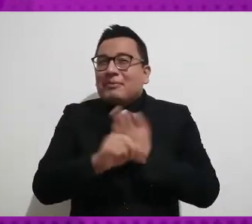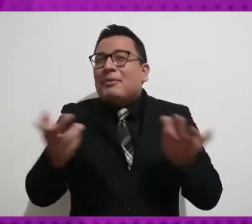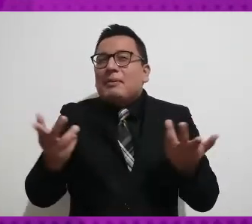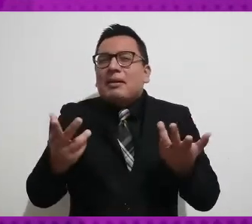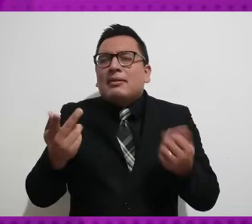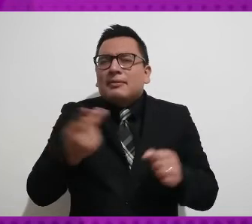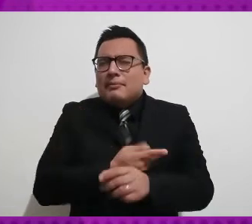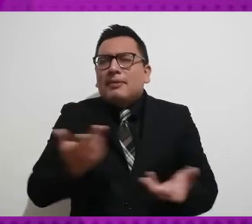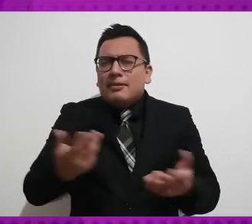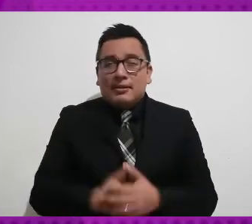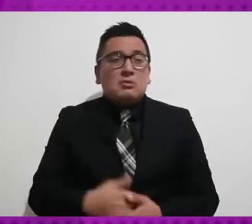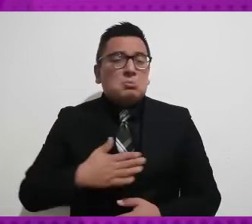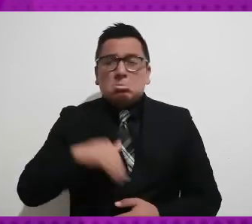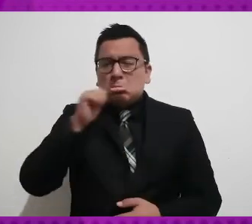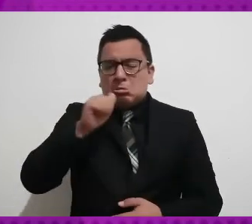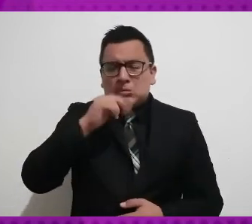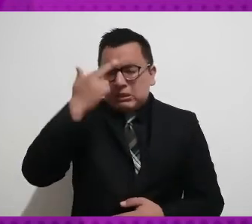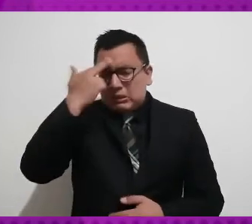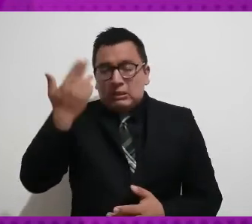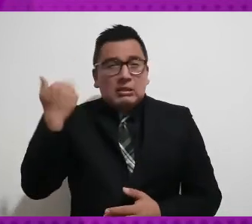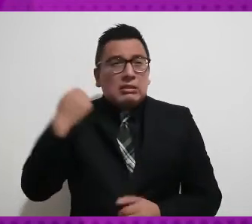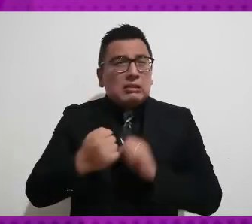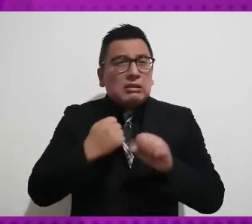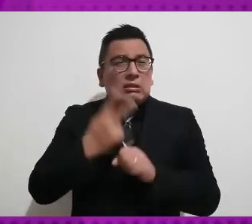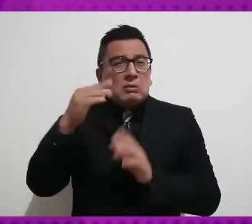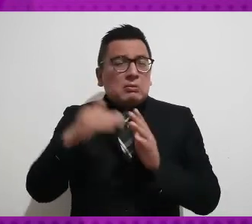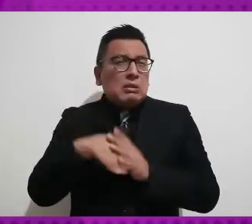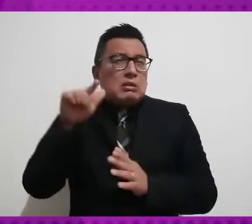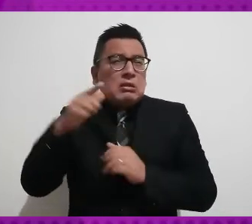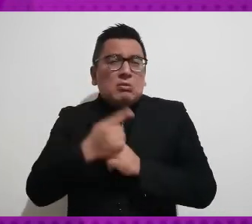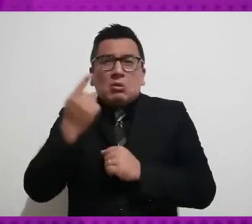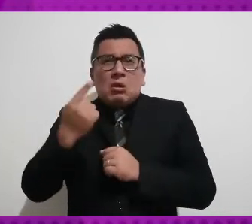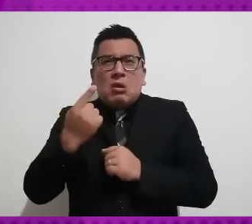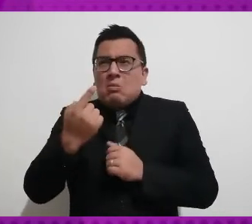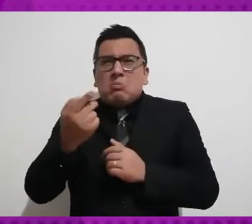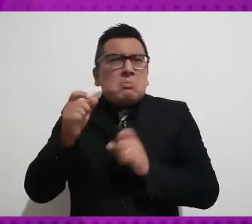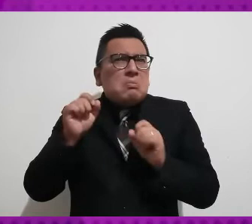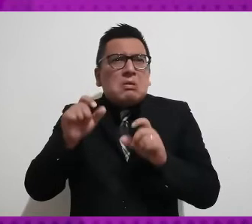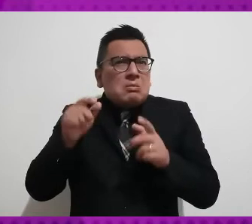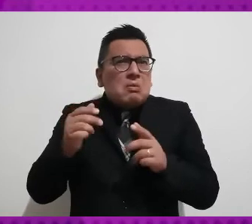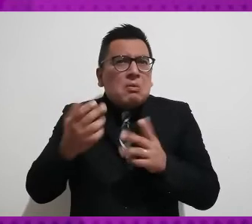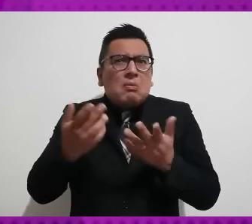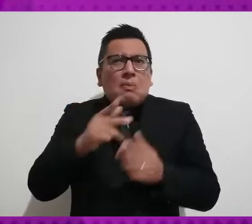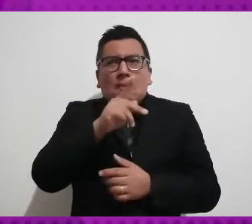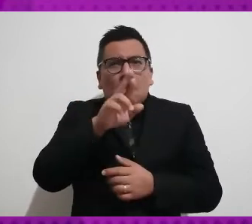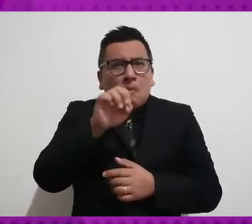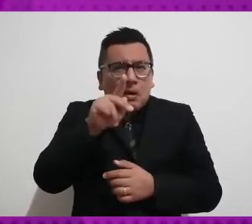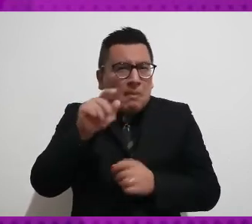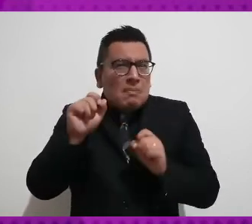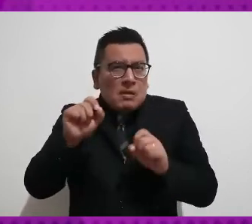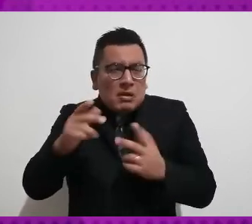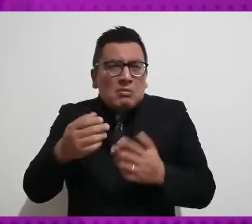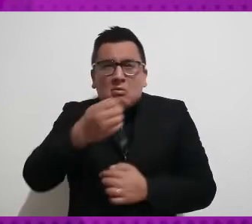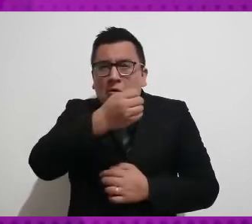de cómputos, la recolección de los paquetes, en fin, toda la parte de organización ha sido la misma. Sin embargo, sí ha habido